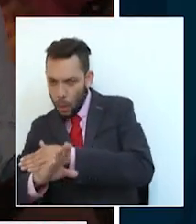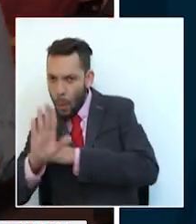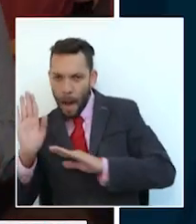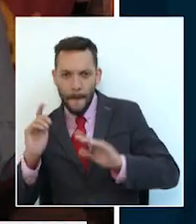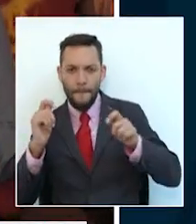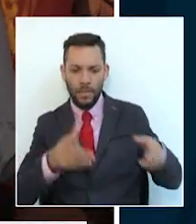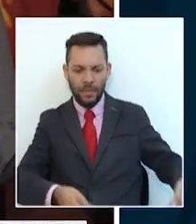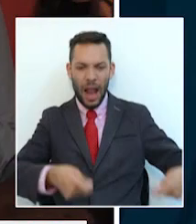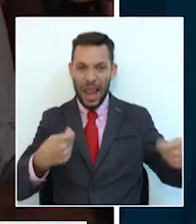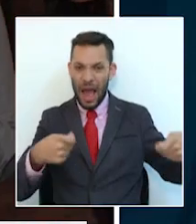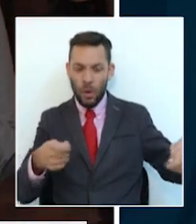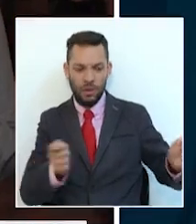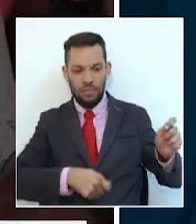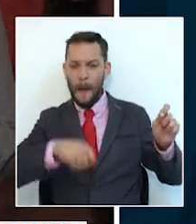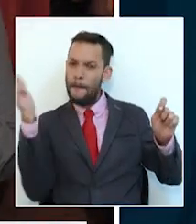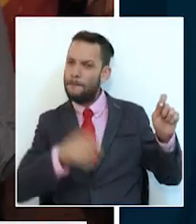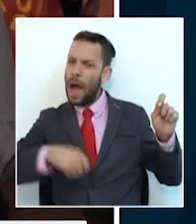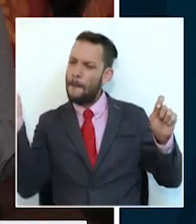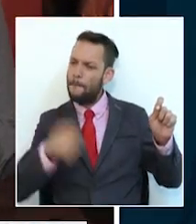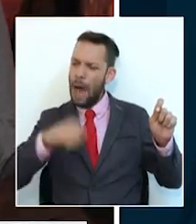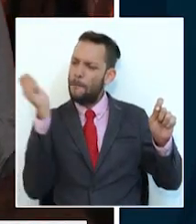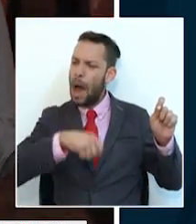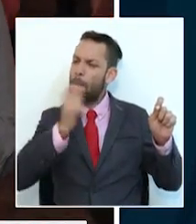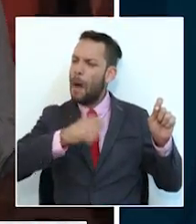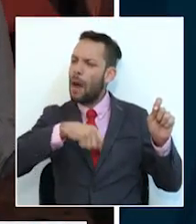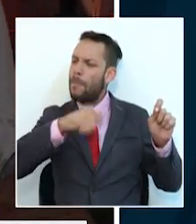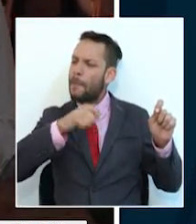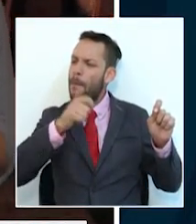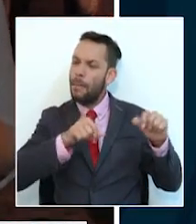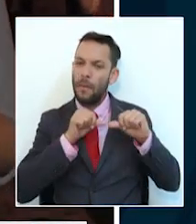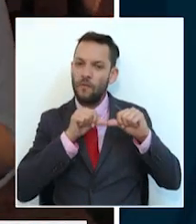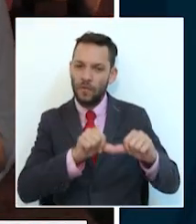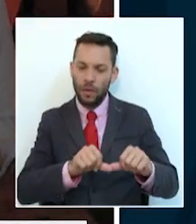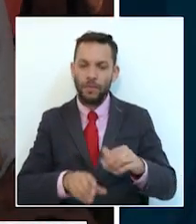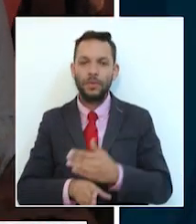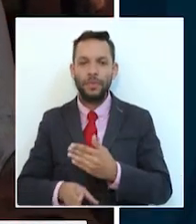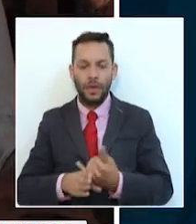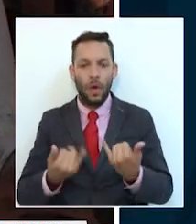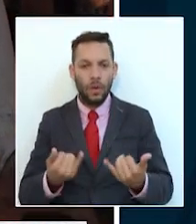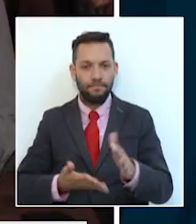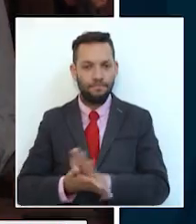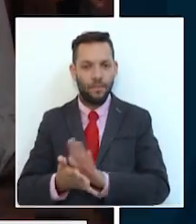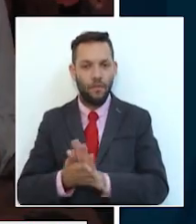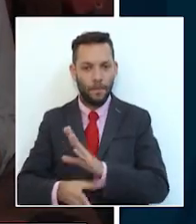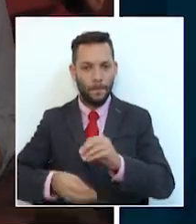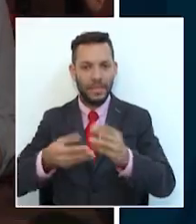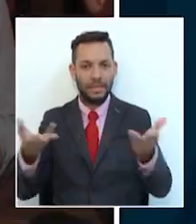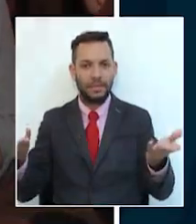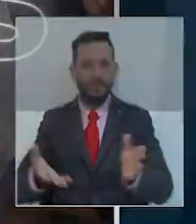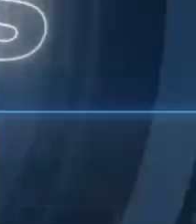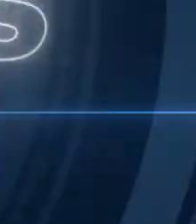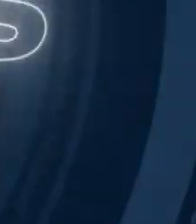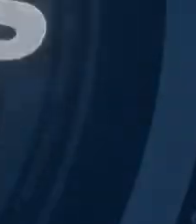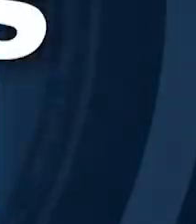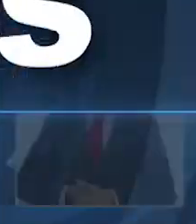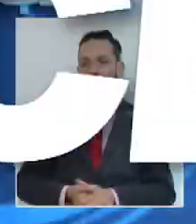denominado como hasta el momento como permanente, hasta tanto no sean escuchados. Continúen ustedes con más información. Gustavo, muchas gracias